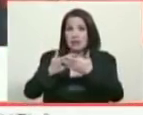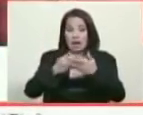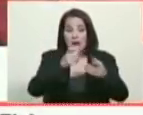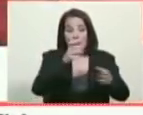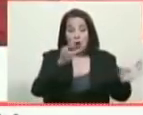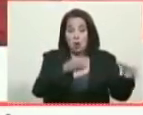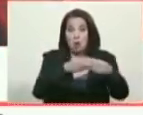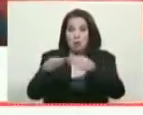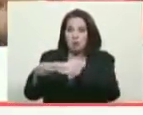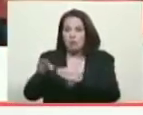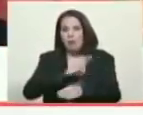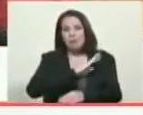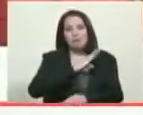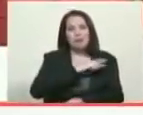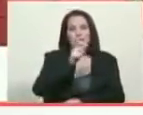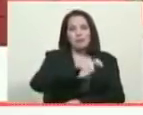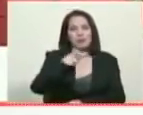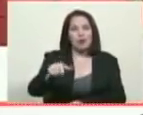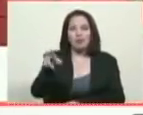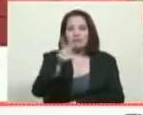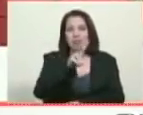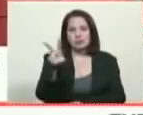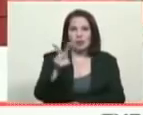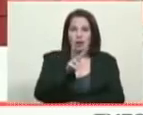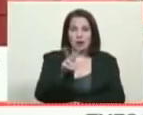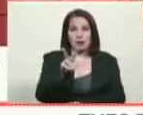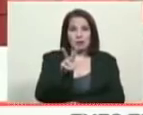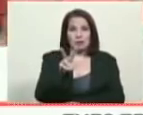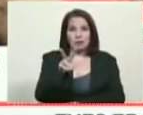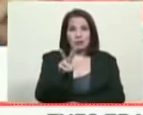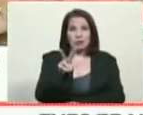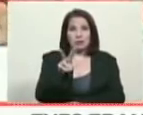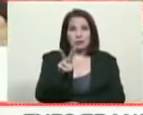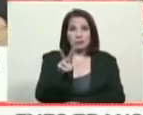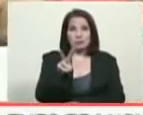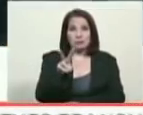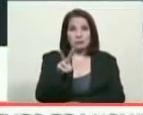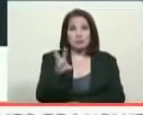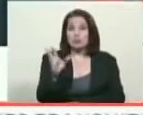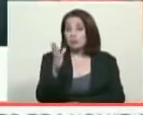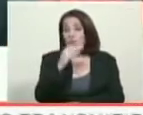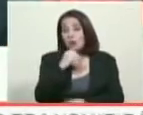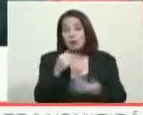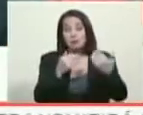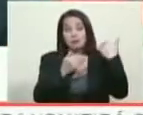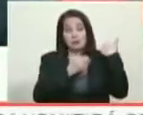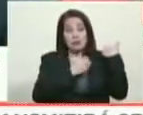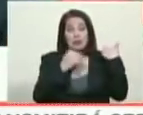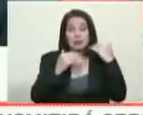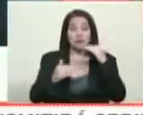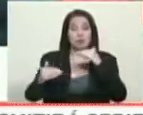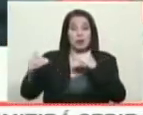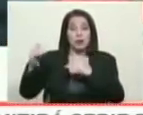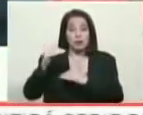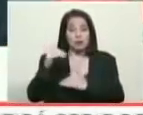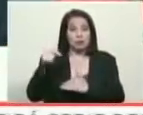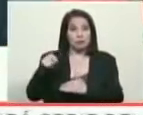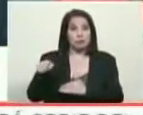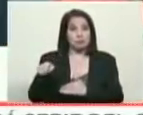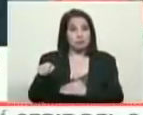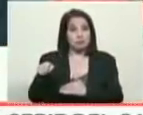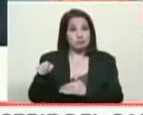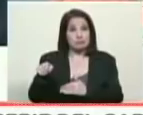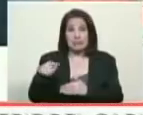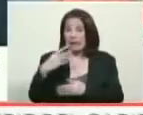venezolano no es poca cosa de una responsabilidad superior lo han intentado